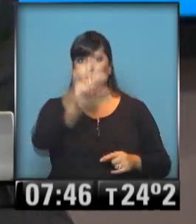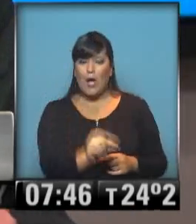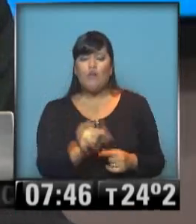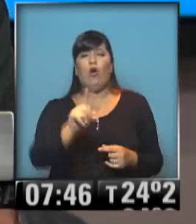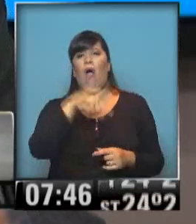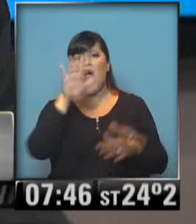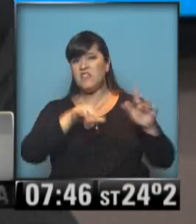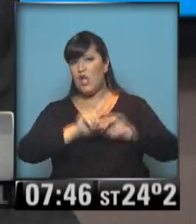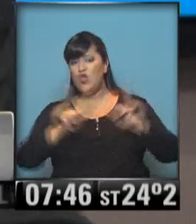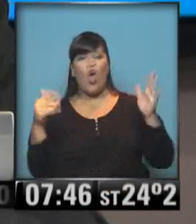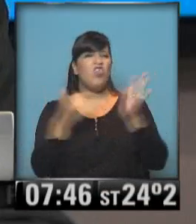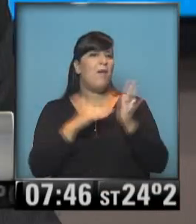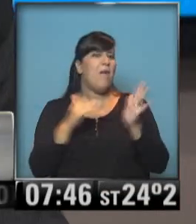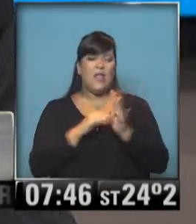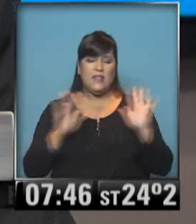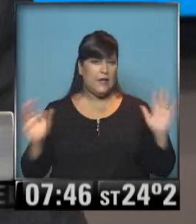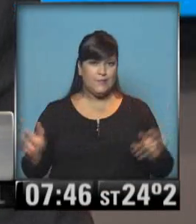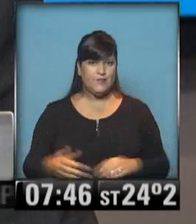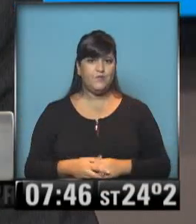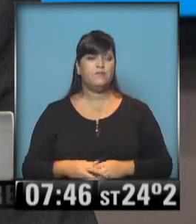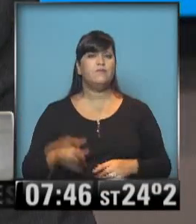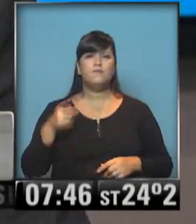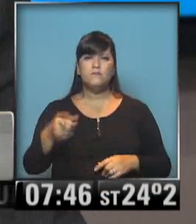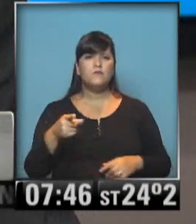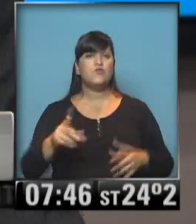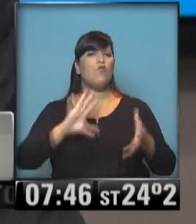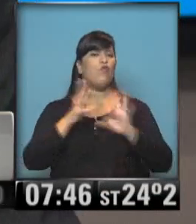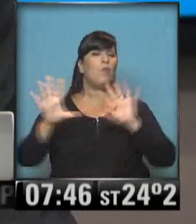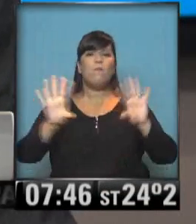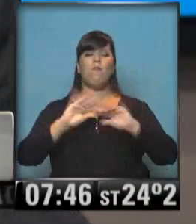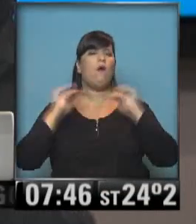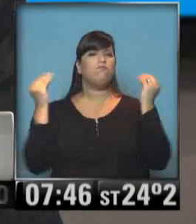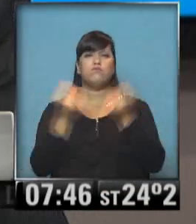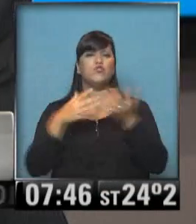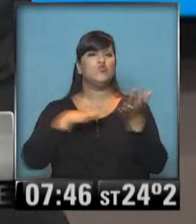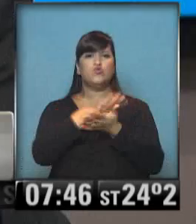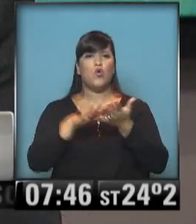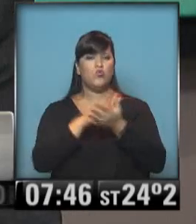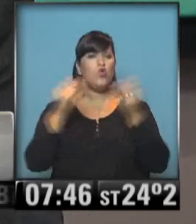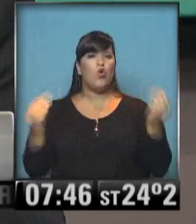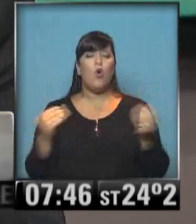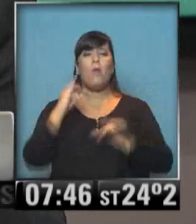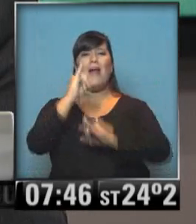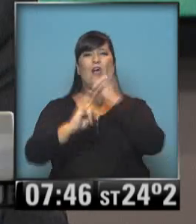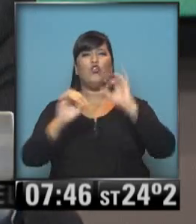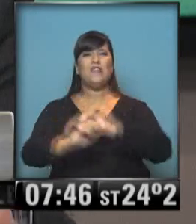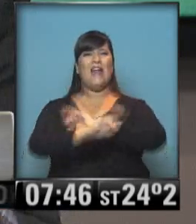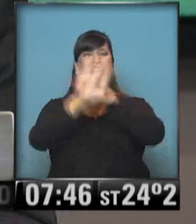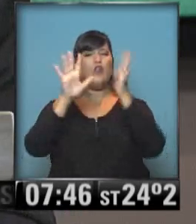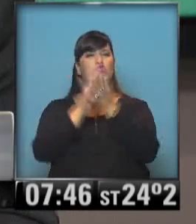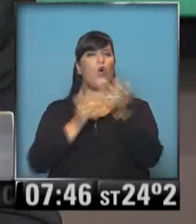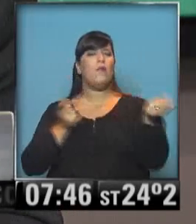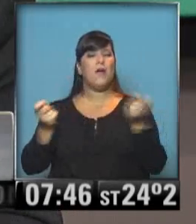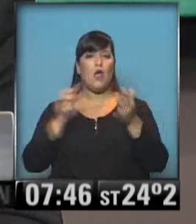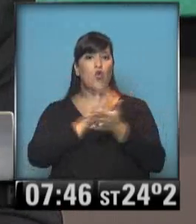no digamos esto Cómo se va a resolver esta transparencia del del mercado a través de un